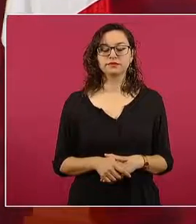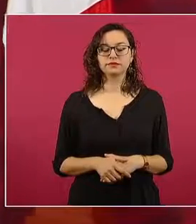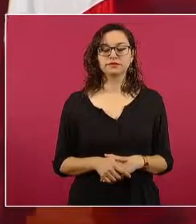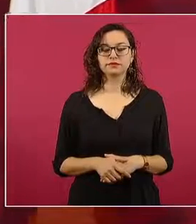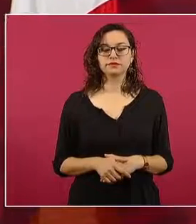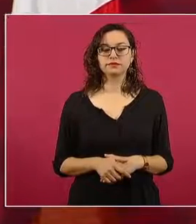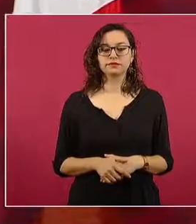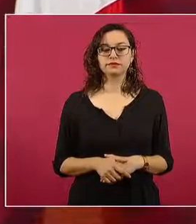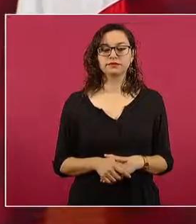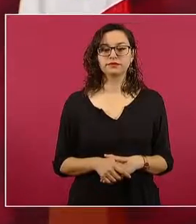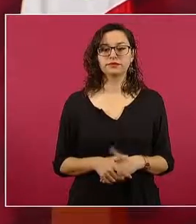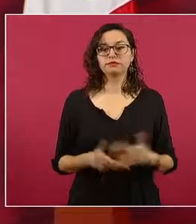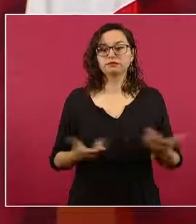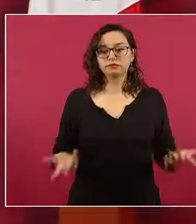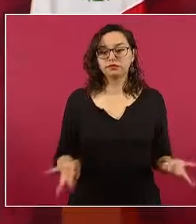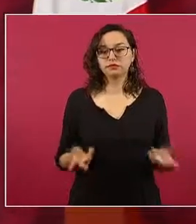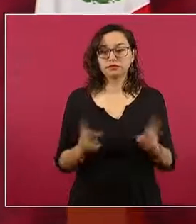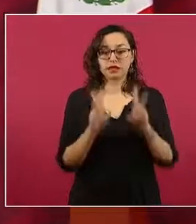limita a la semana,